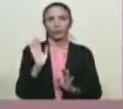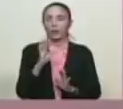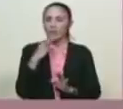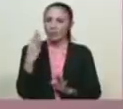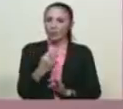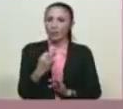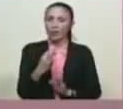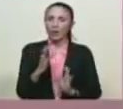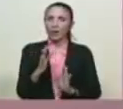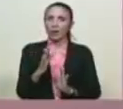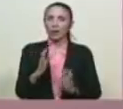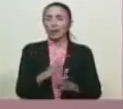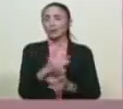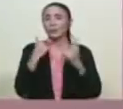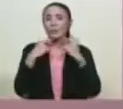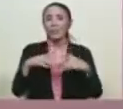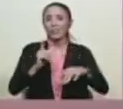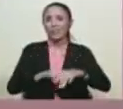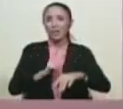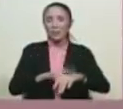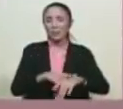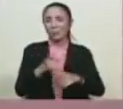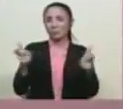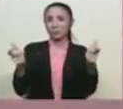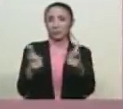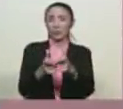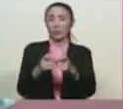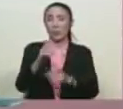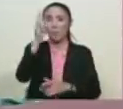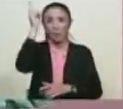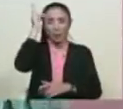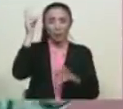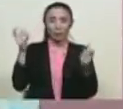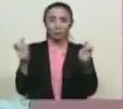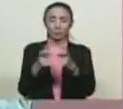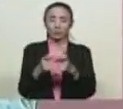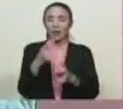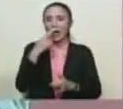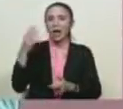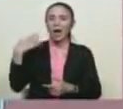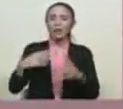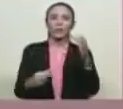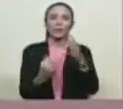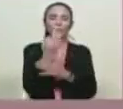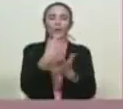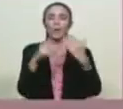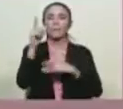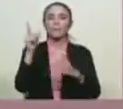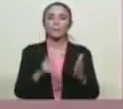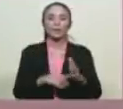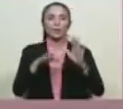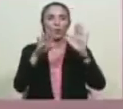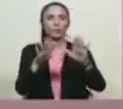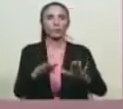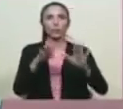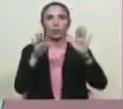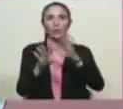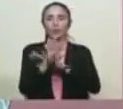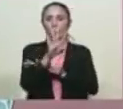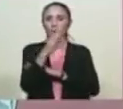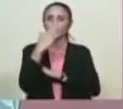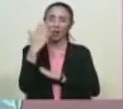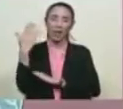verdad, es una pérdida de tiempo. Fue fundada en 1994 por Bill Clinton